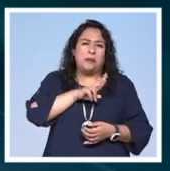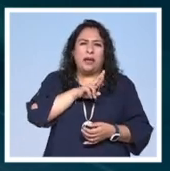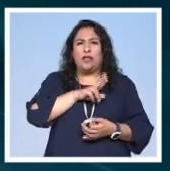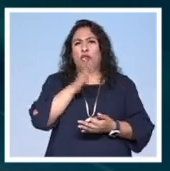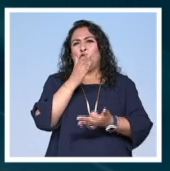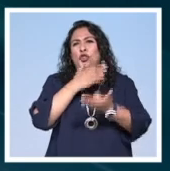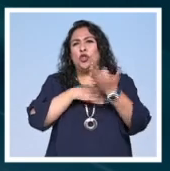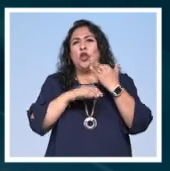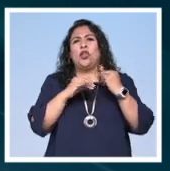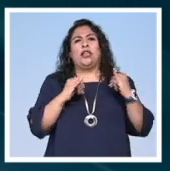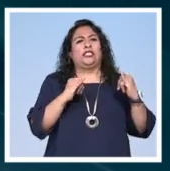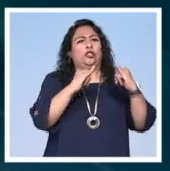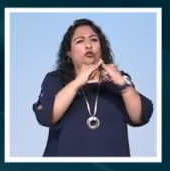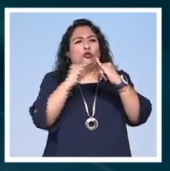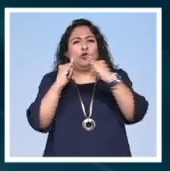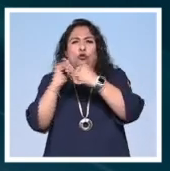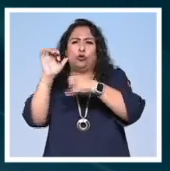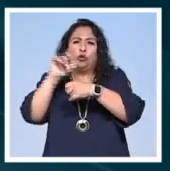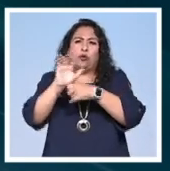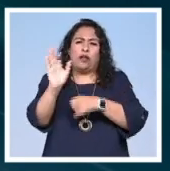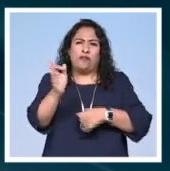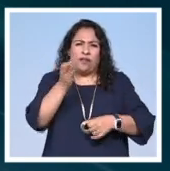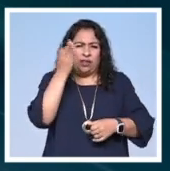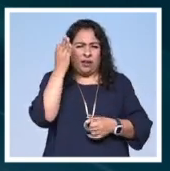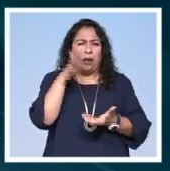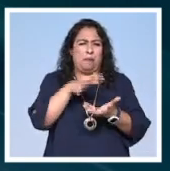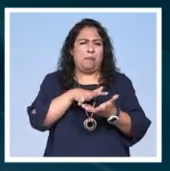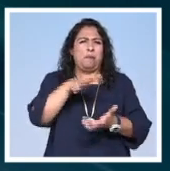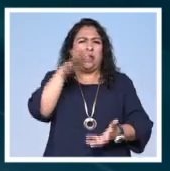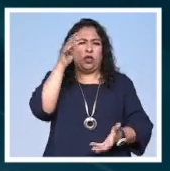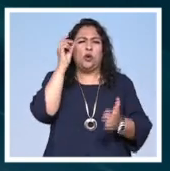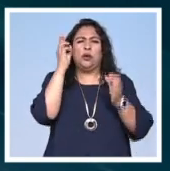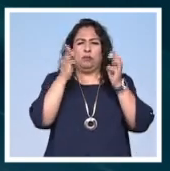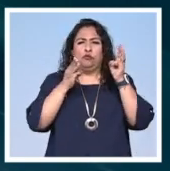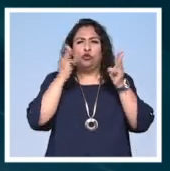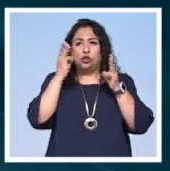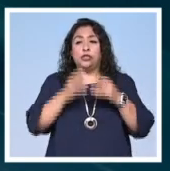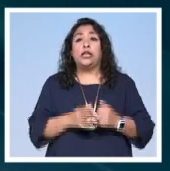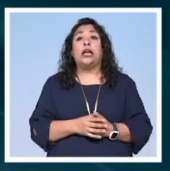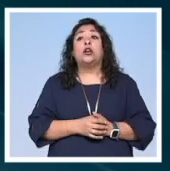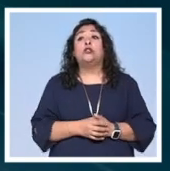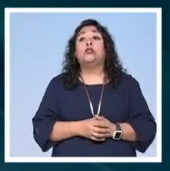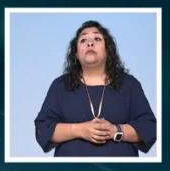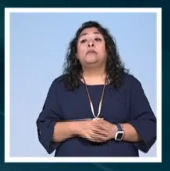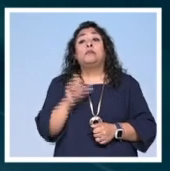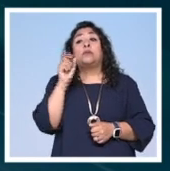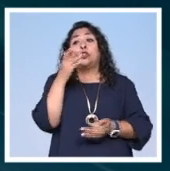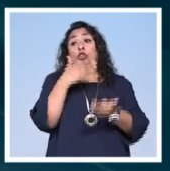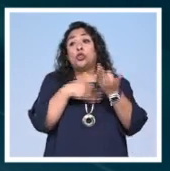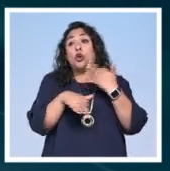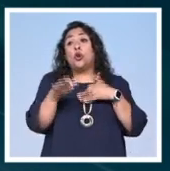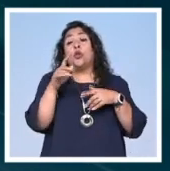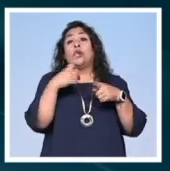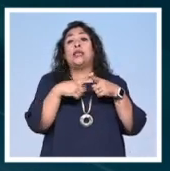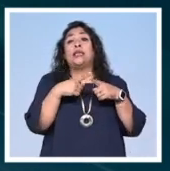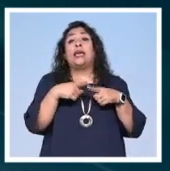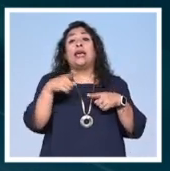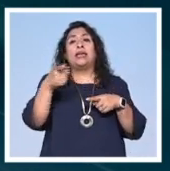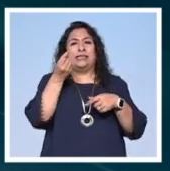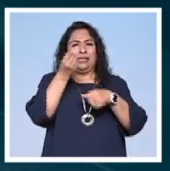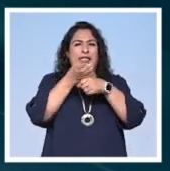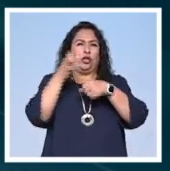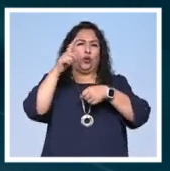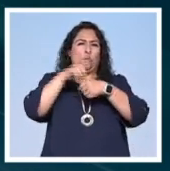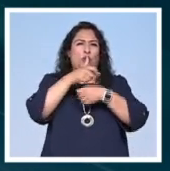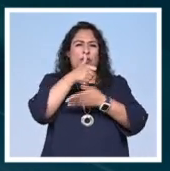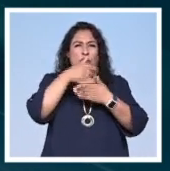todas las instituciones de cultura Federal que son la mayor parte de los museos más todo lo que hace también por supuesto la secretaria de